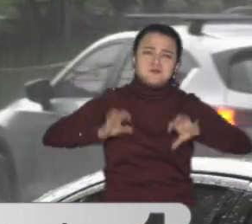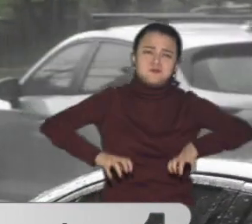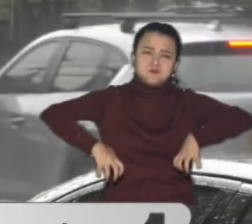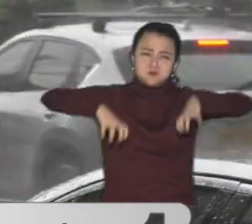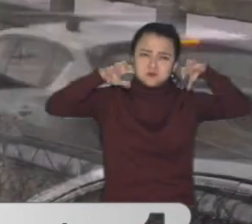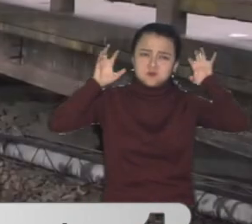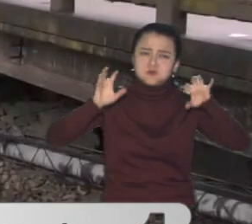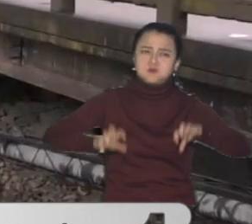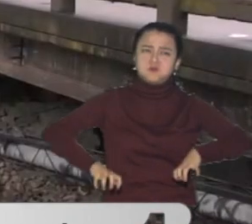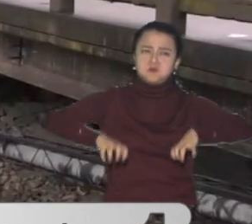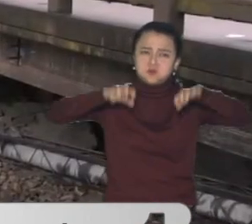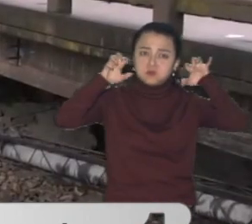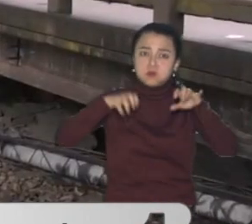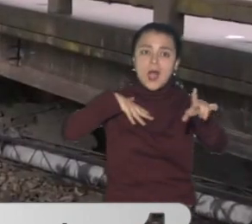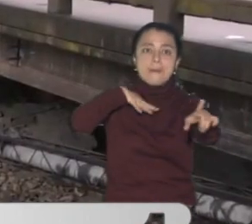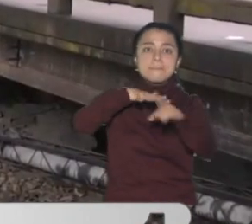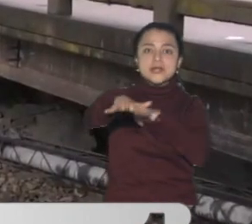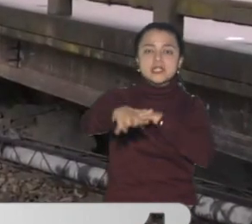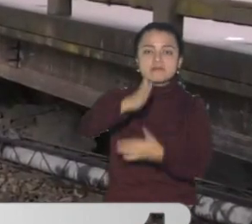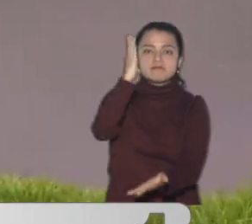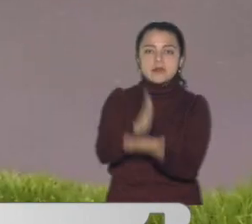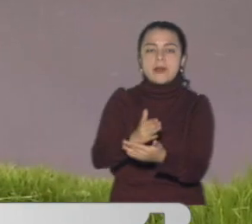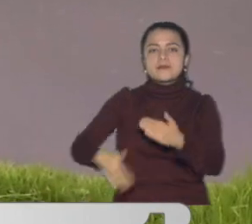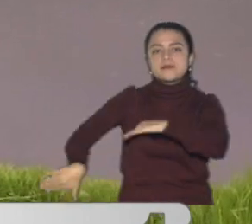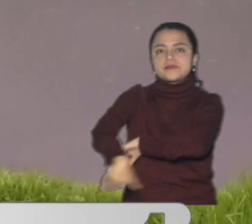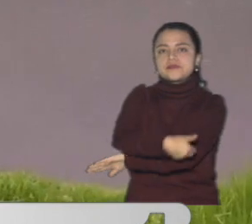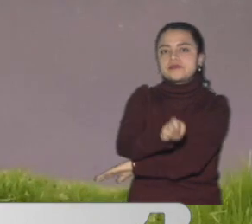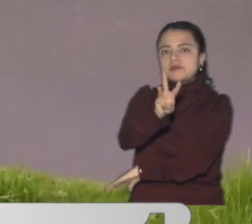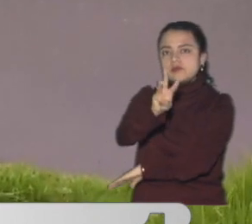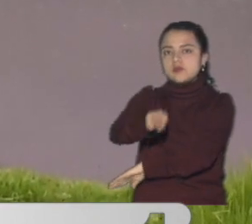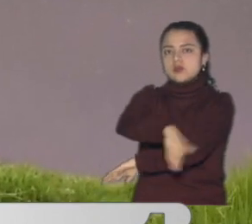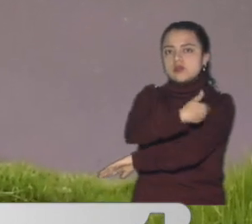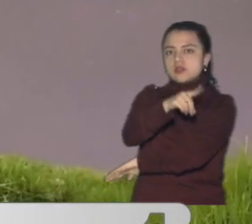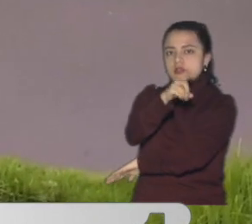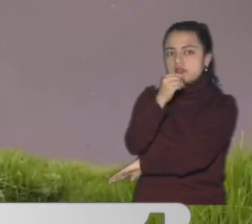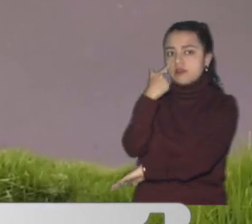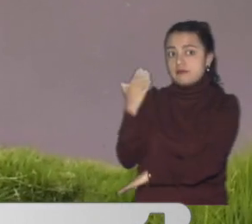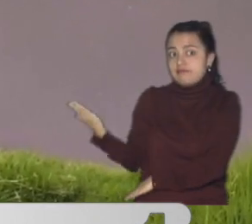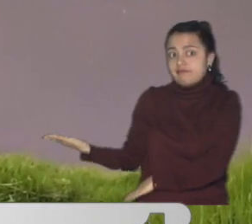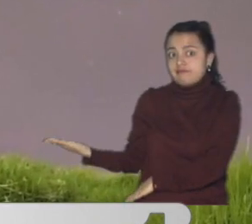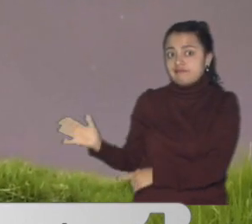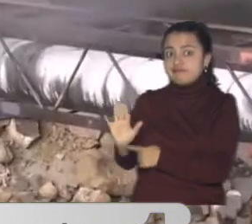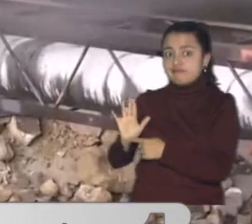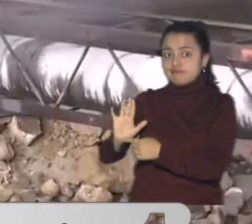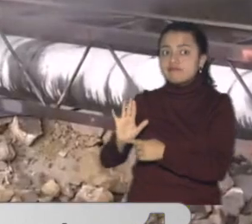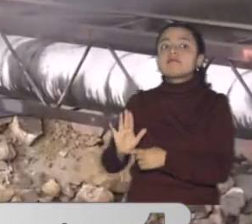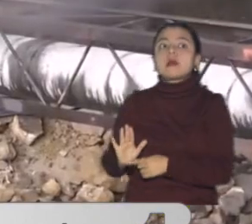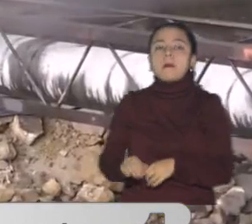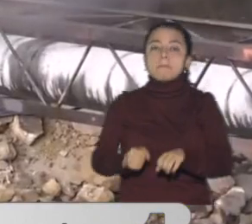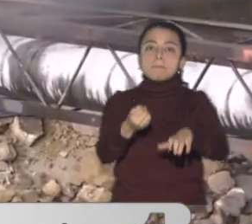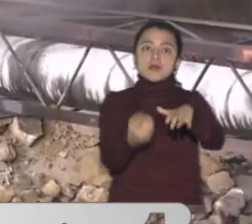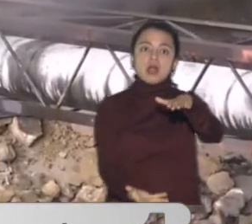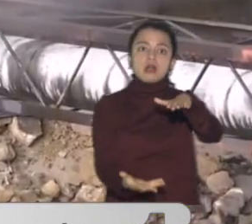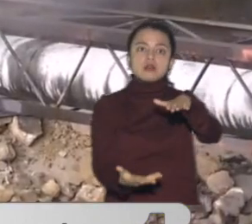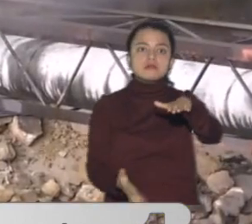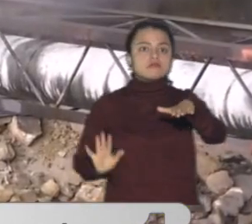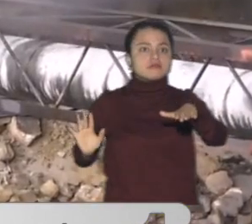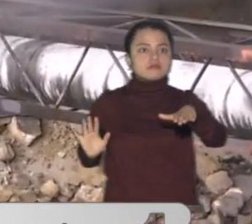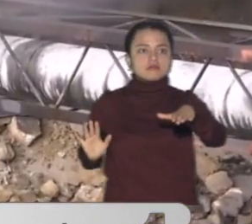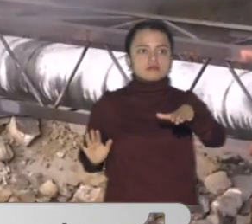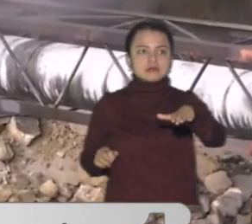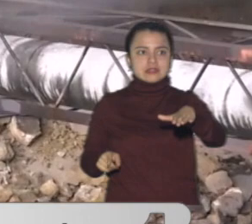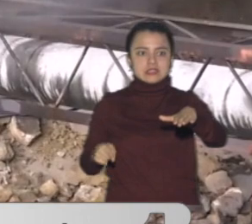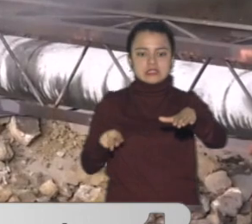últimas horas afectaron la calle Tercera con carrera 60 en la ciudad. Una de las calzadas de esta importante avenida se desprendió. El sistema